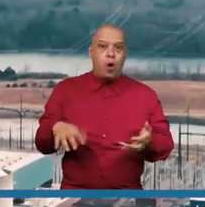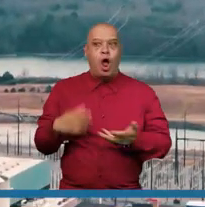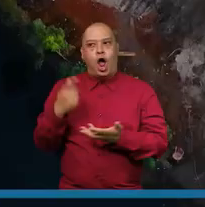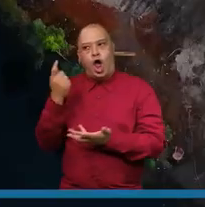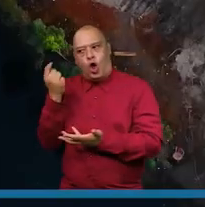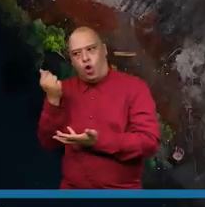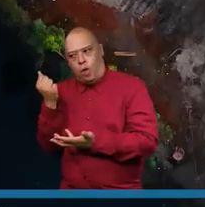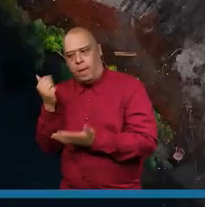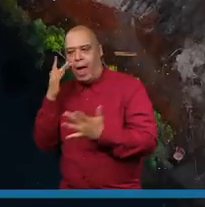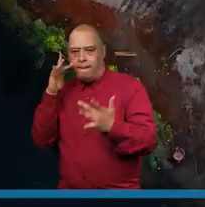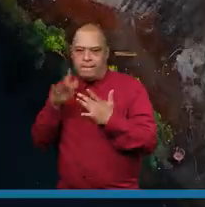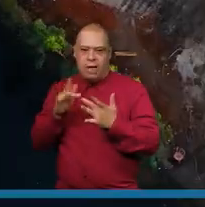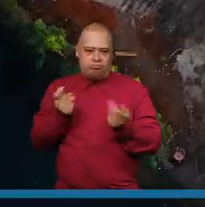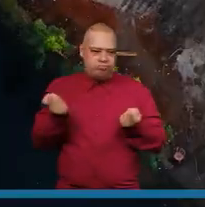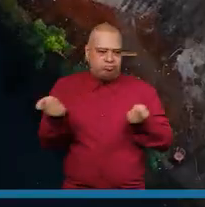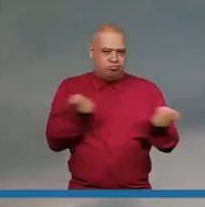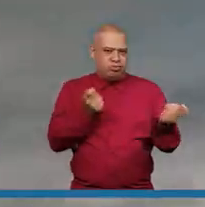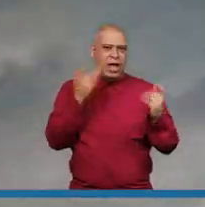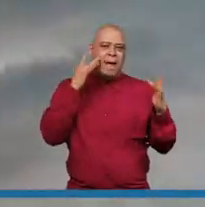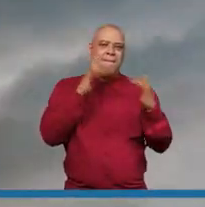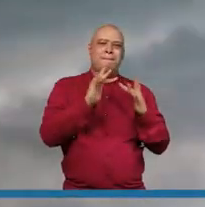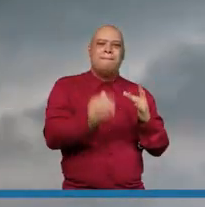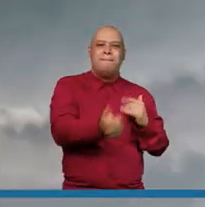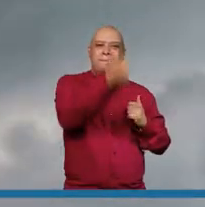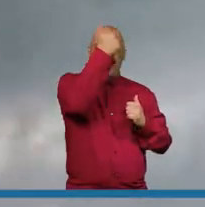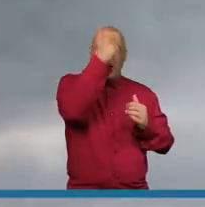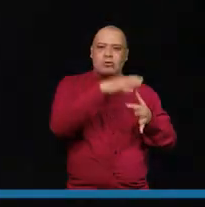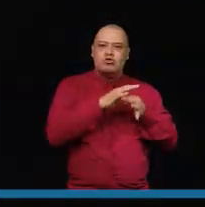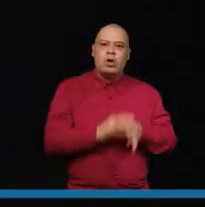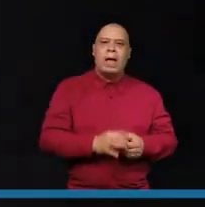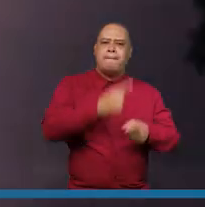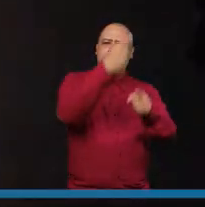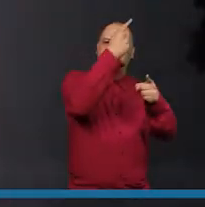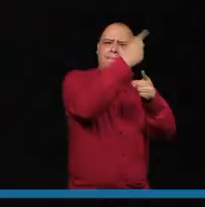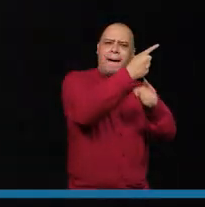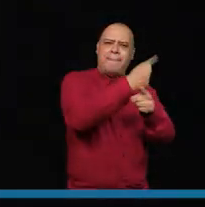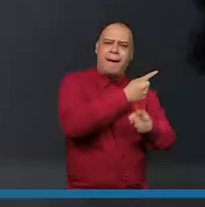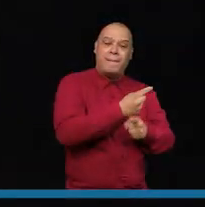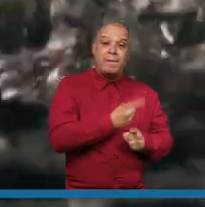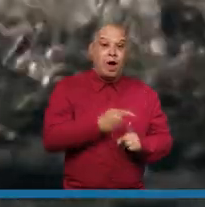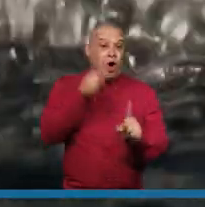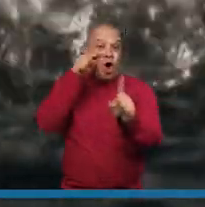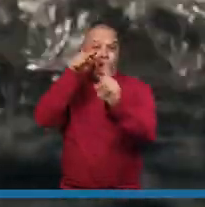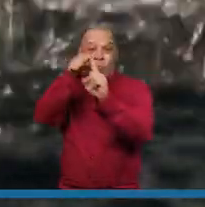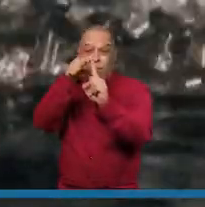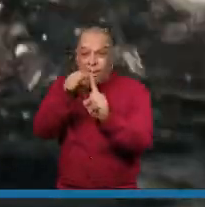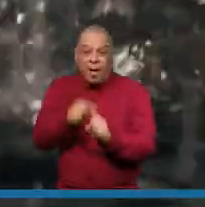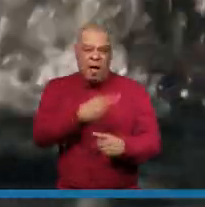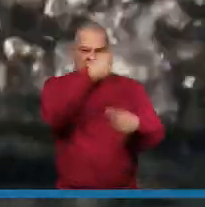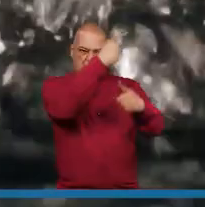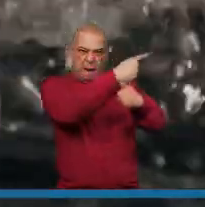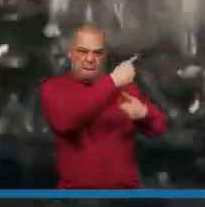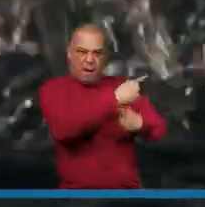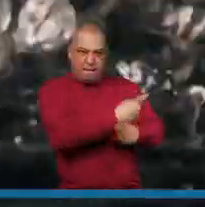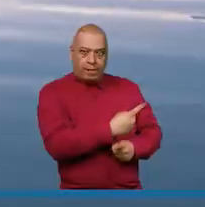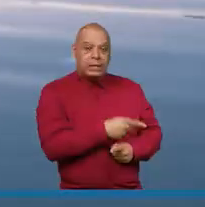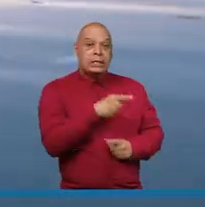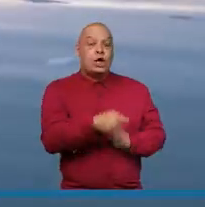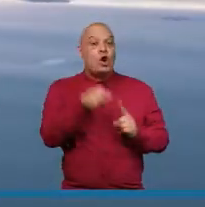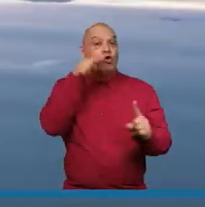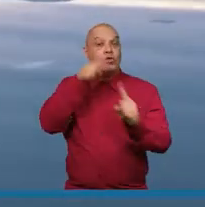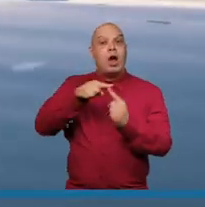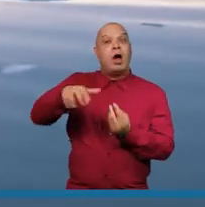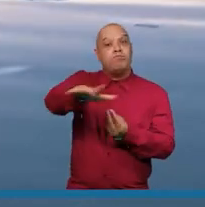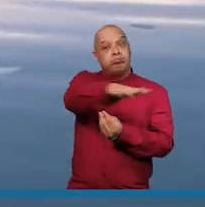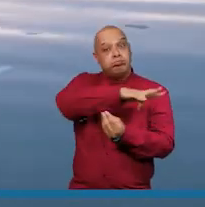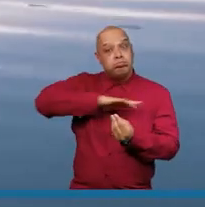económico, pero teniendo una premisa principal, y es el cumplimiento de estos objetivos propiamente, que son ambientales y